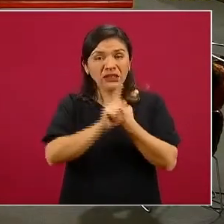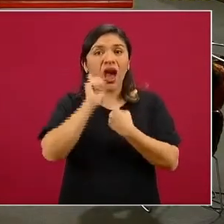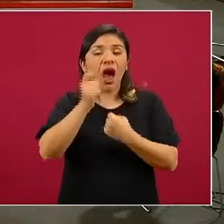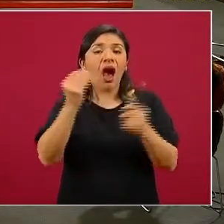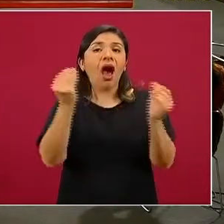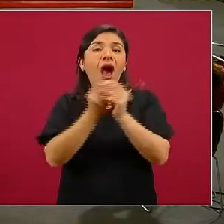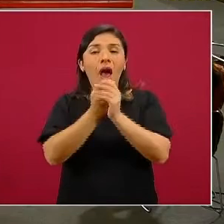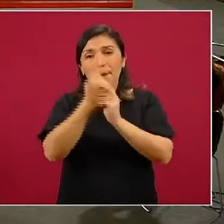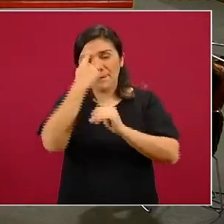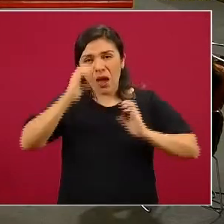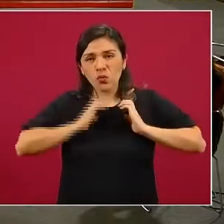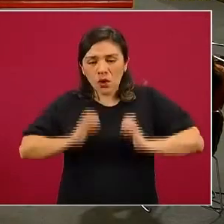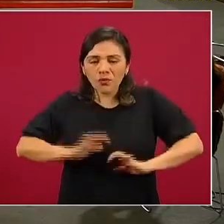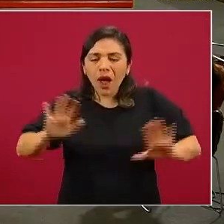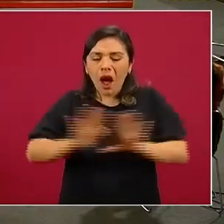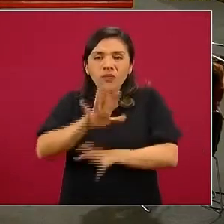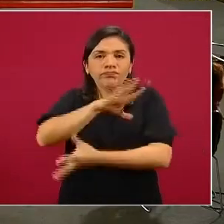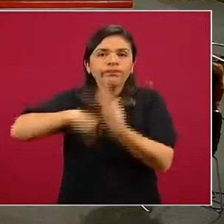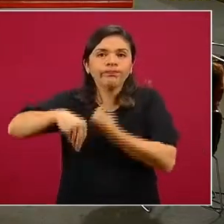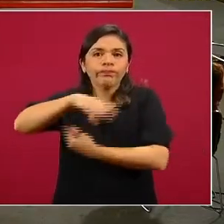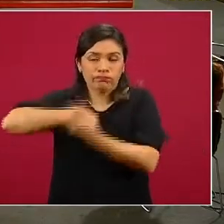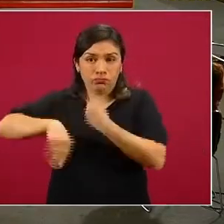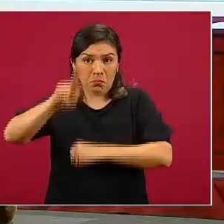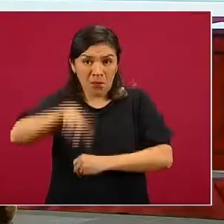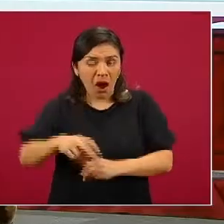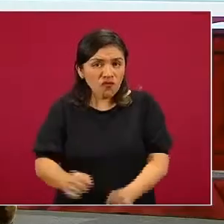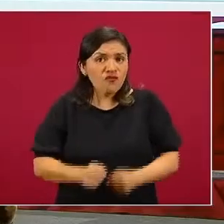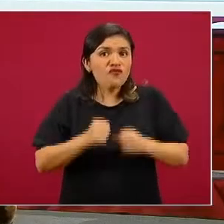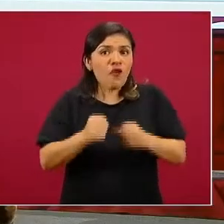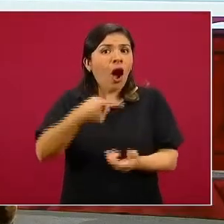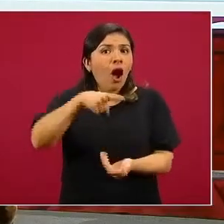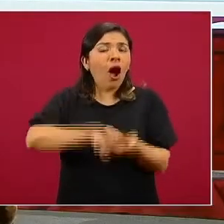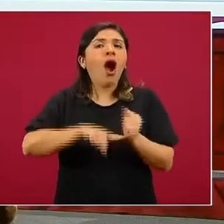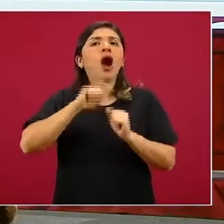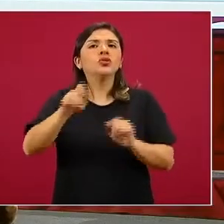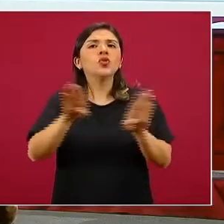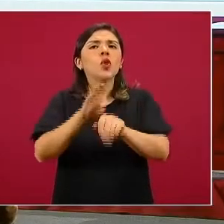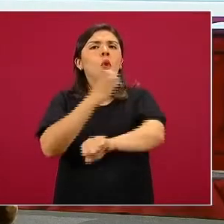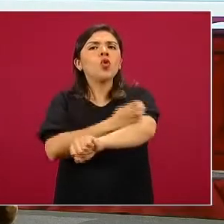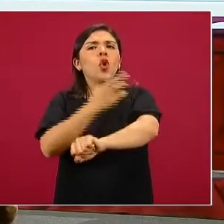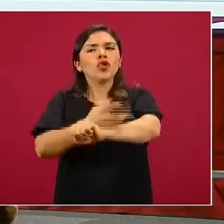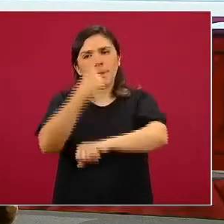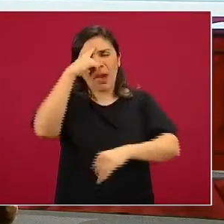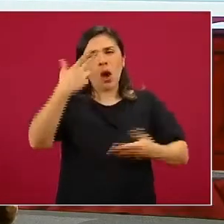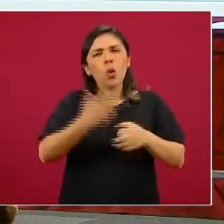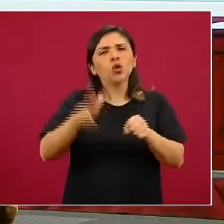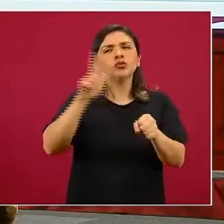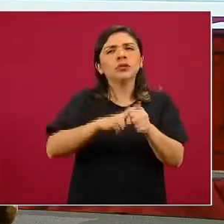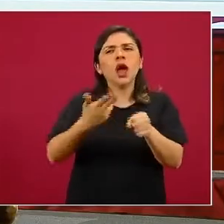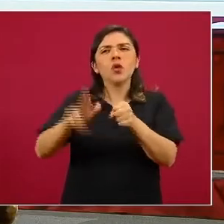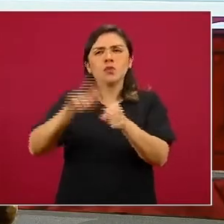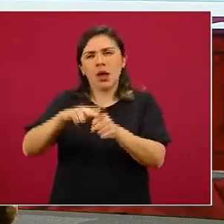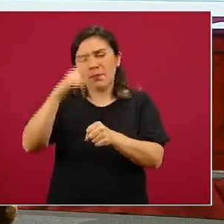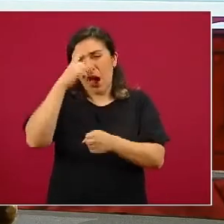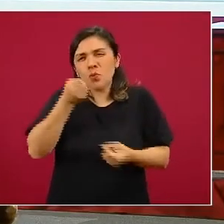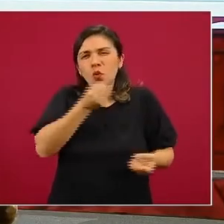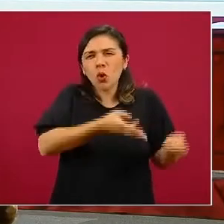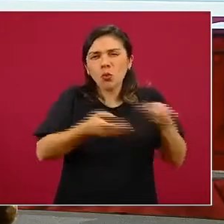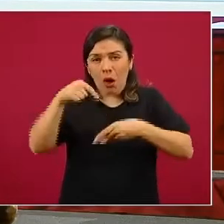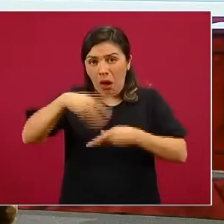de donación y trasplantes. Una gran fortaleza es la red de coordinadores hospitalarios de donación que contamos en